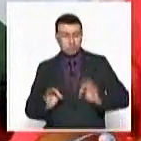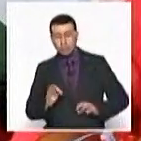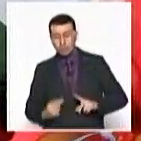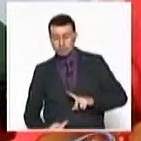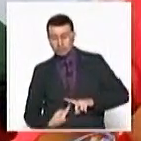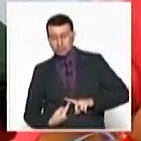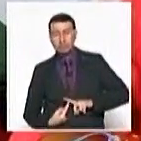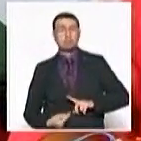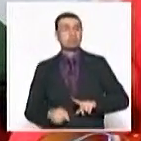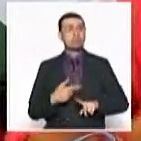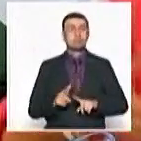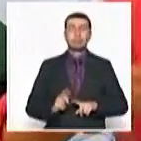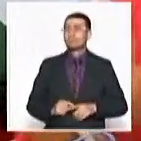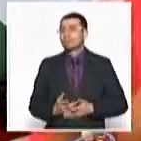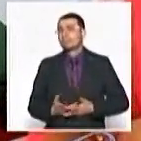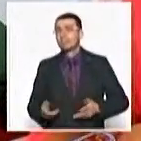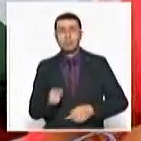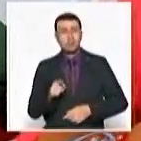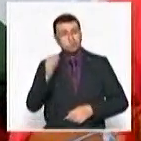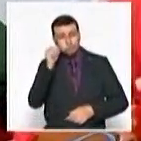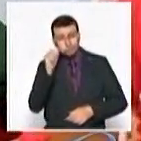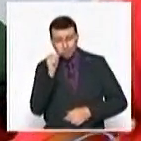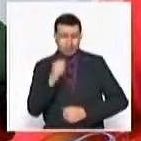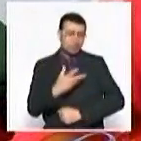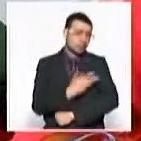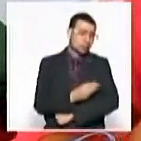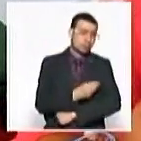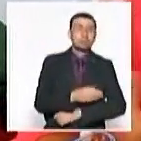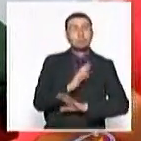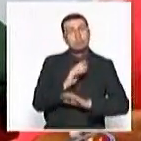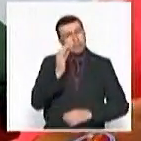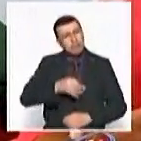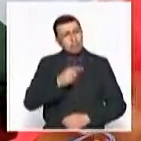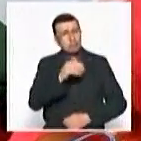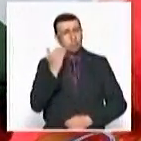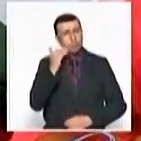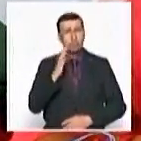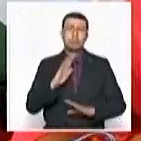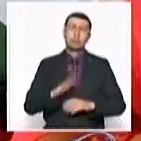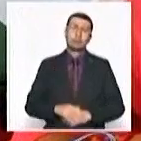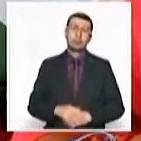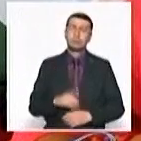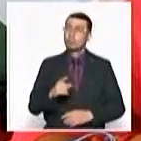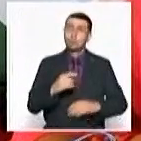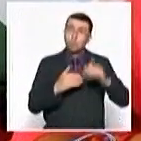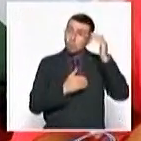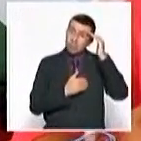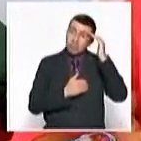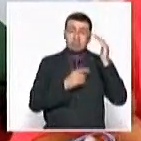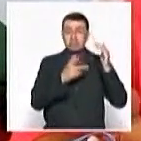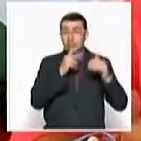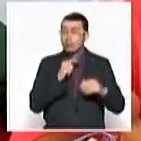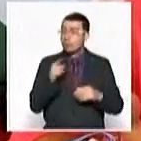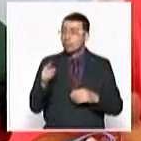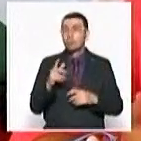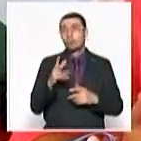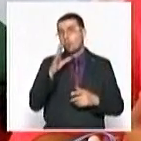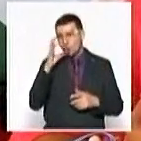fuera eso, la menstruación, los embarazos, amamantar, donde no hay conciencia de la planificación del hombre. La